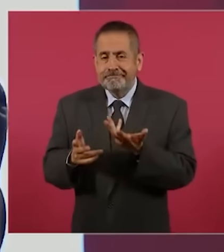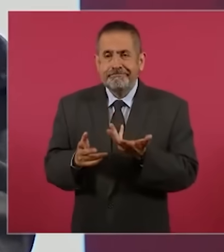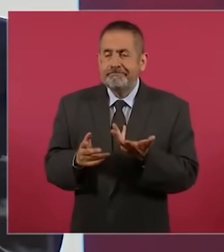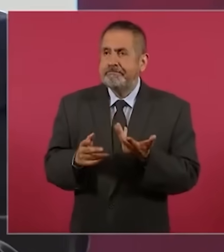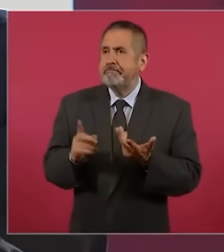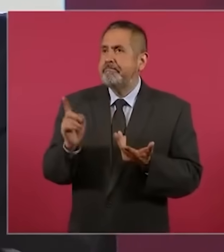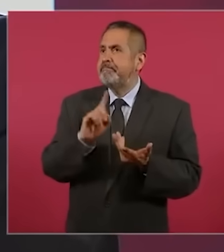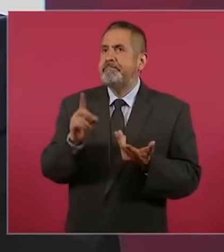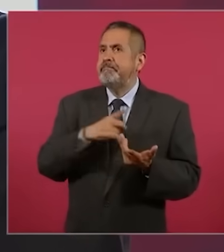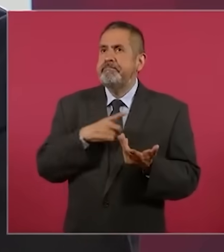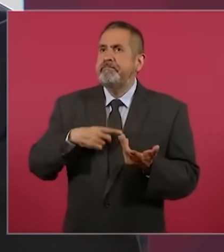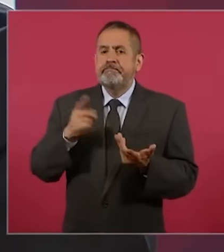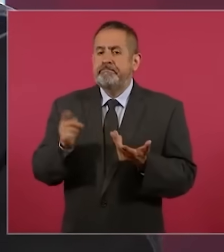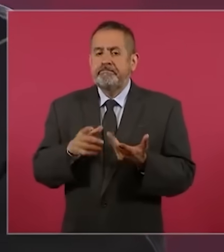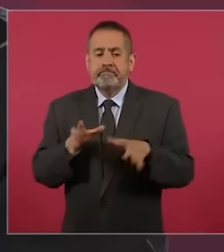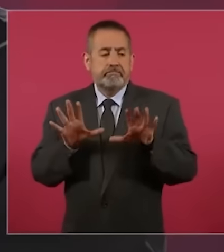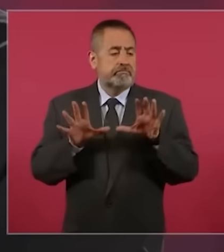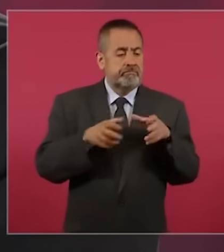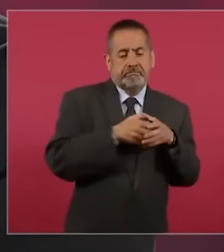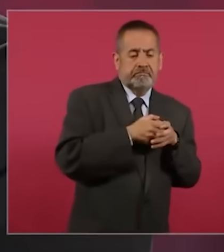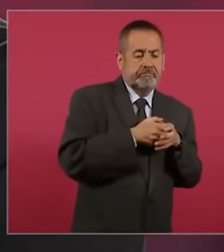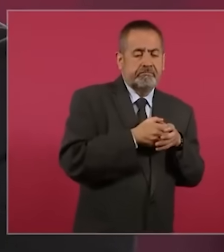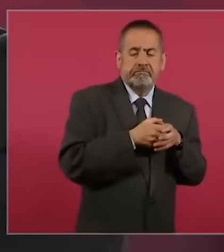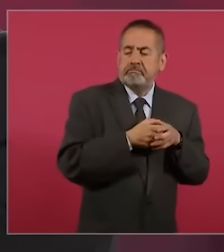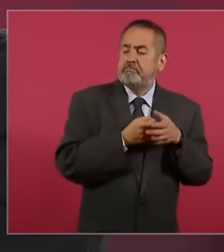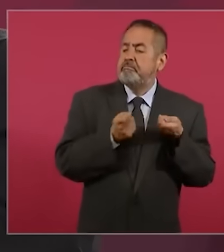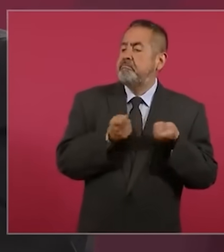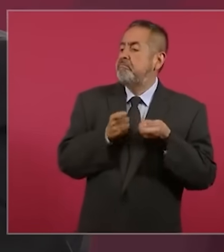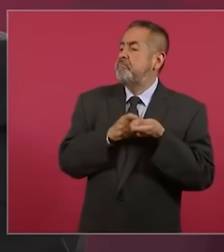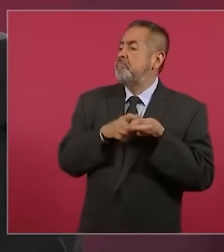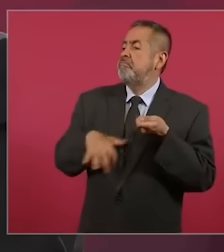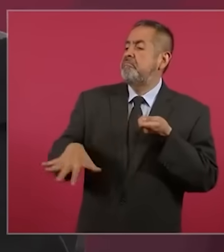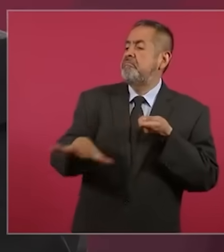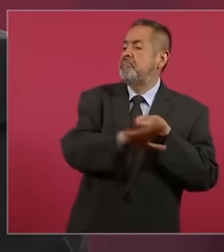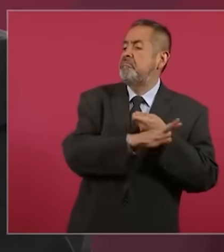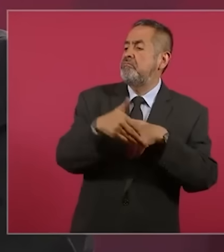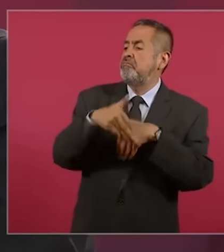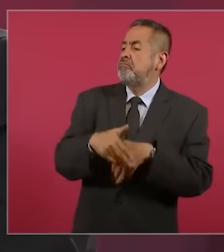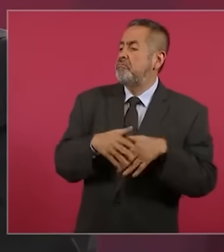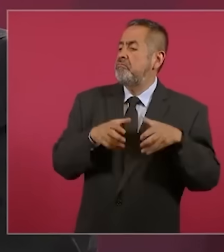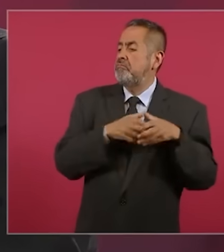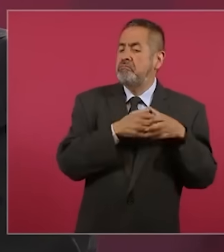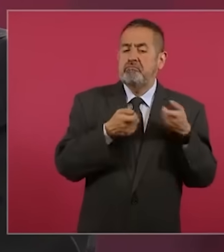país de una minoría rapaz,